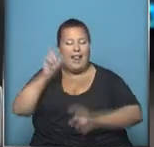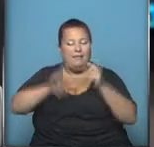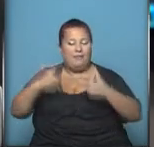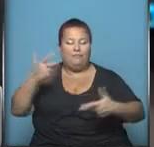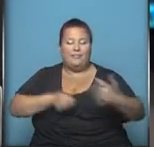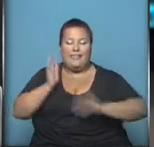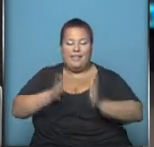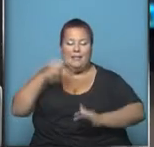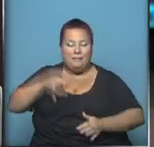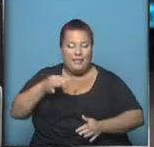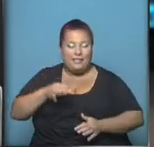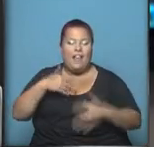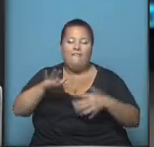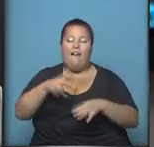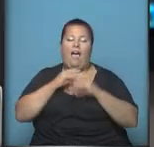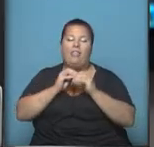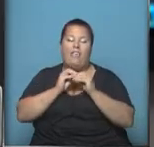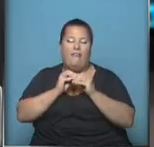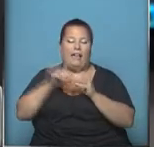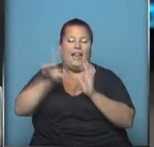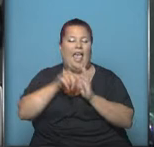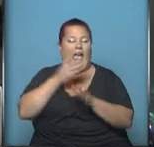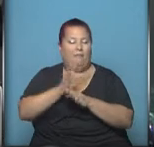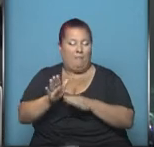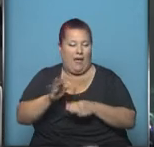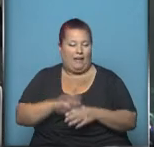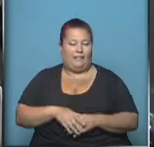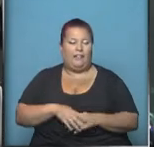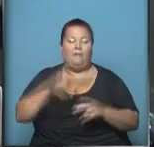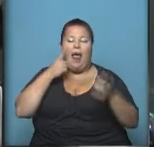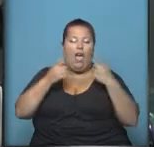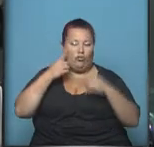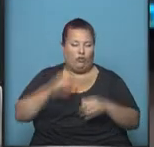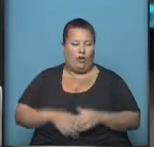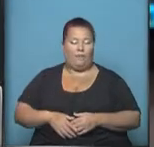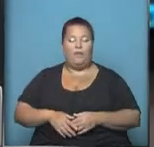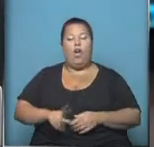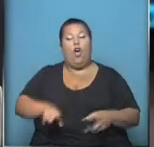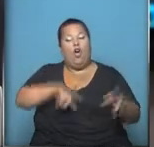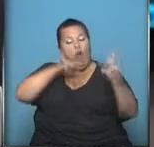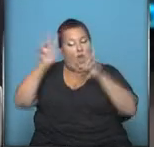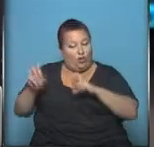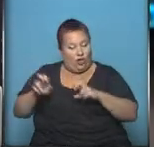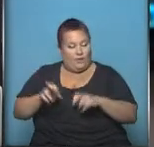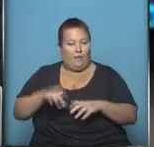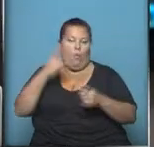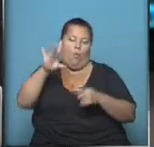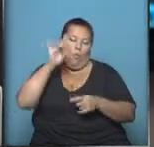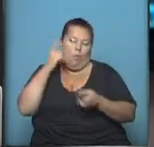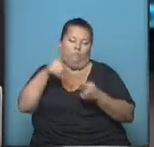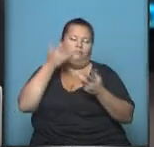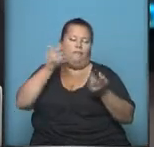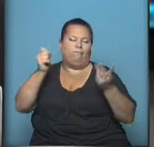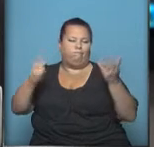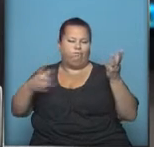iba a ser discutido en una ley aparte este marco regulatorio otro de los temas tomamos uno porque ustedes ya